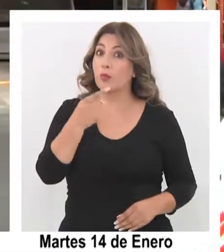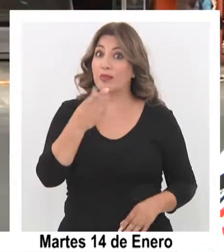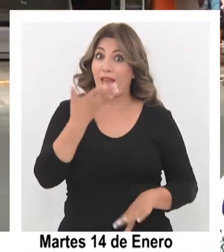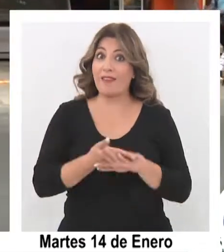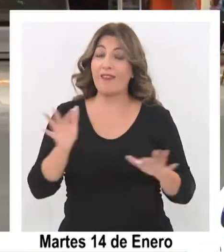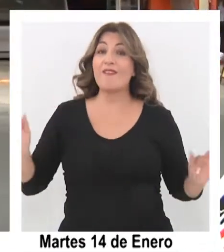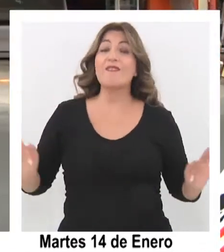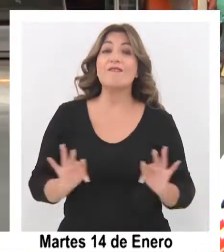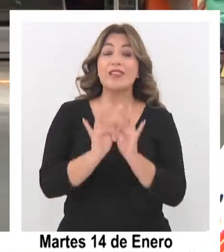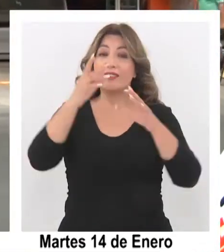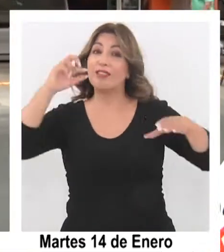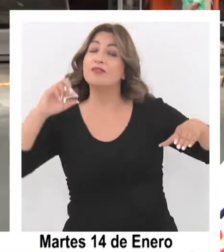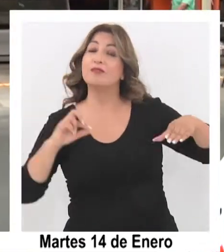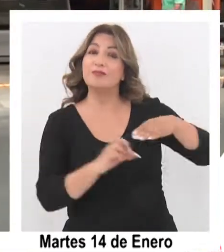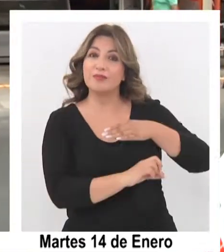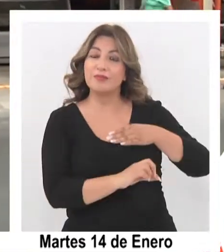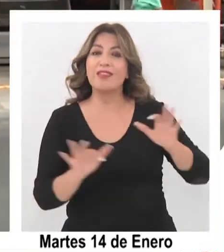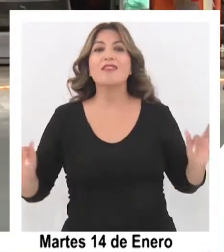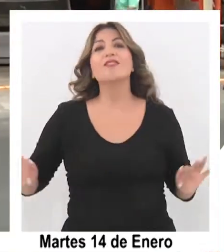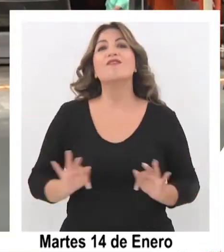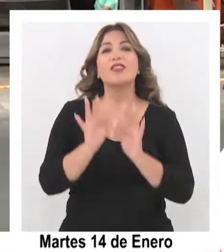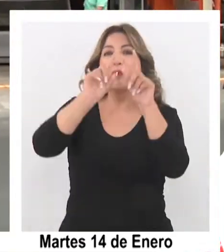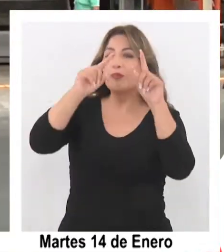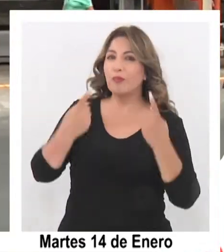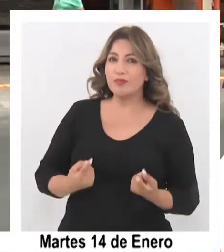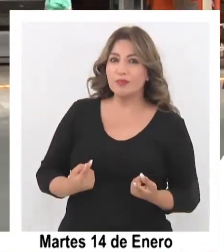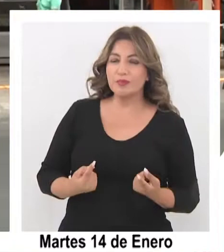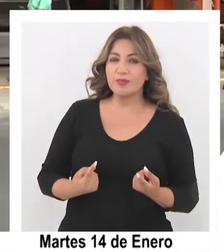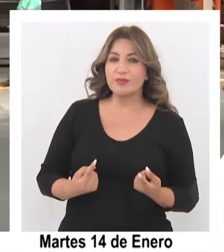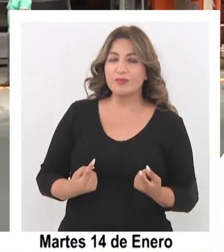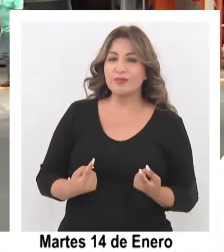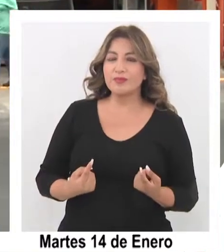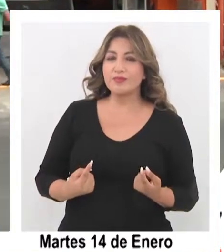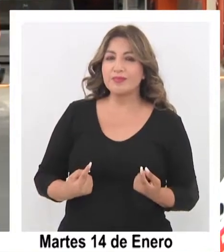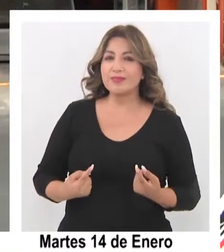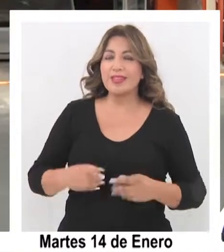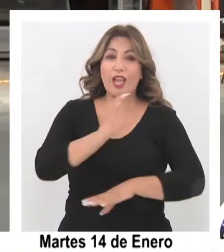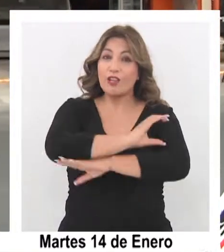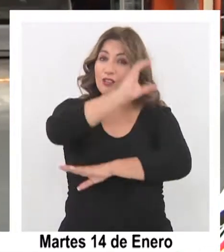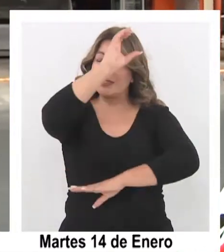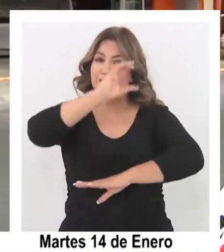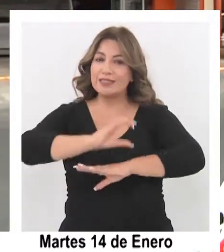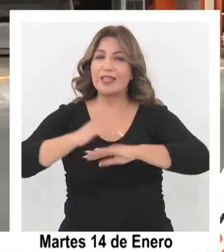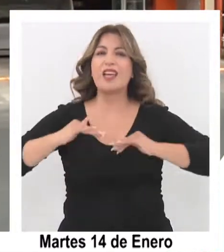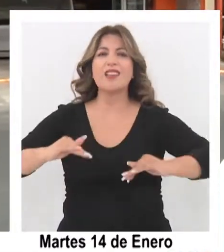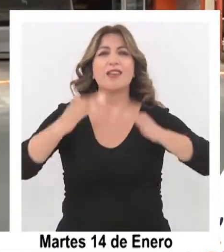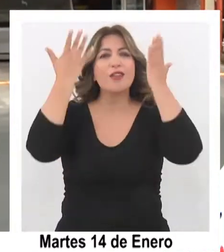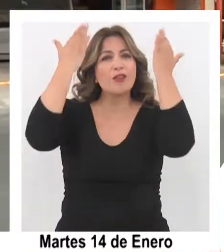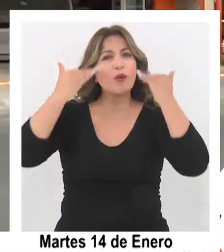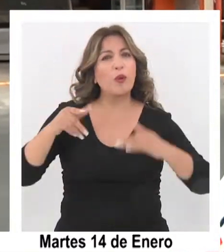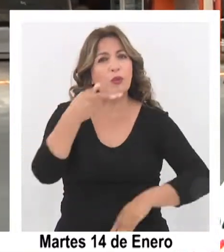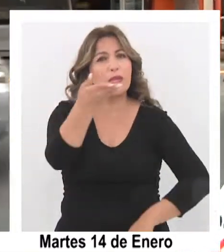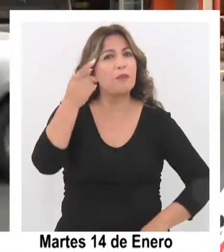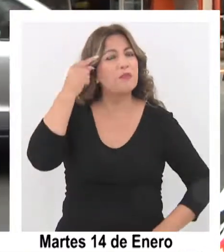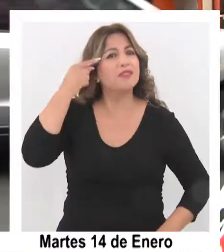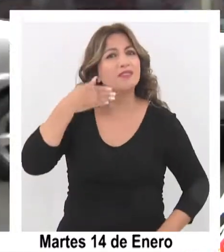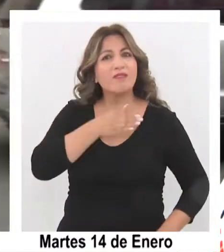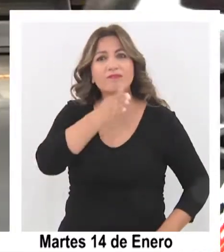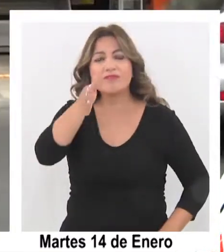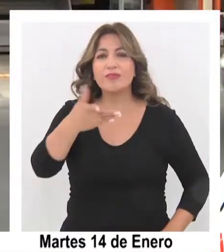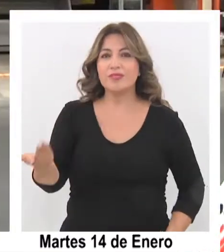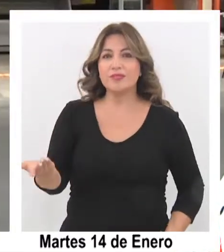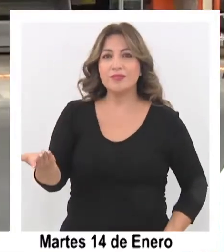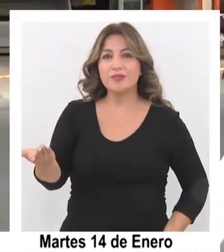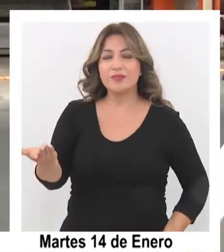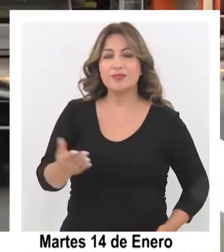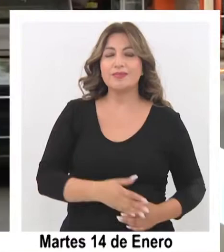Van a ver en estos días festivales en Pica, festivales de música en Pica, en Guara, en Colchane. ¿Ustedes